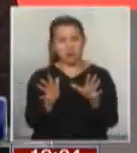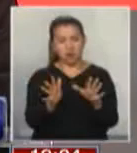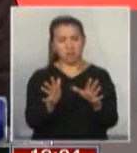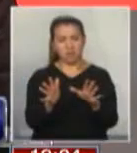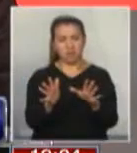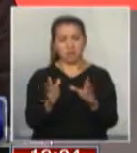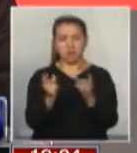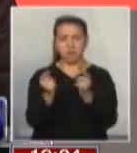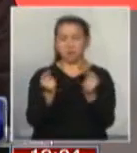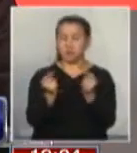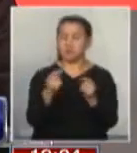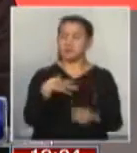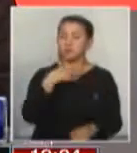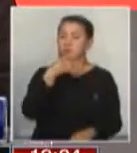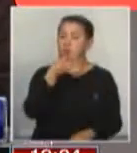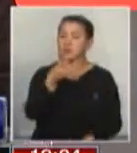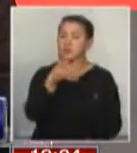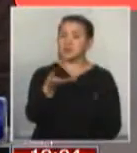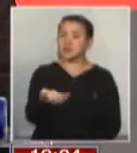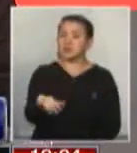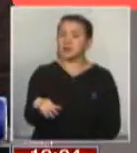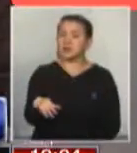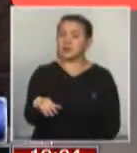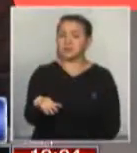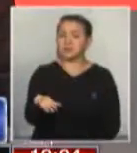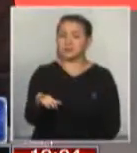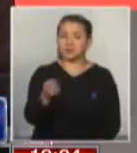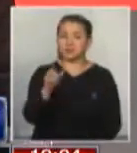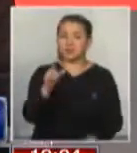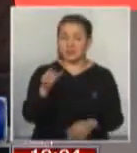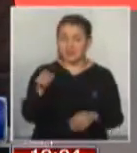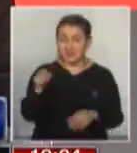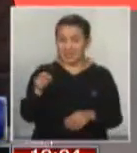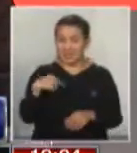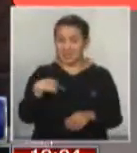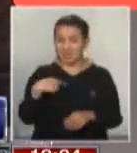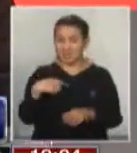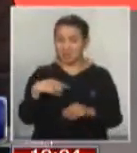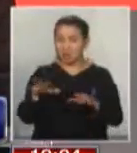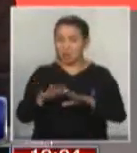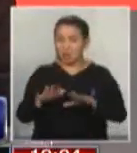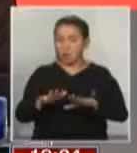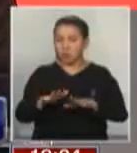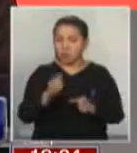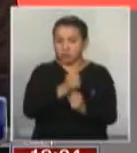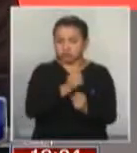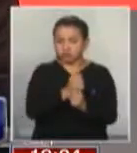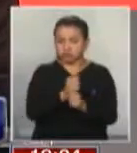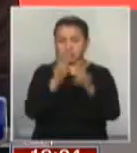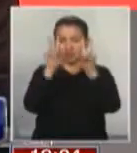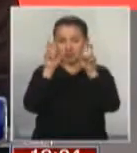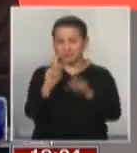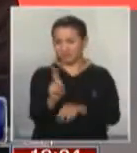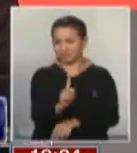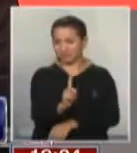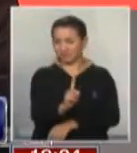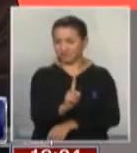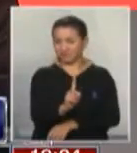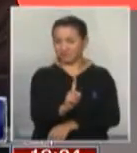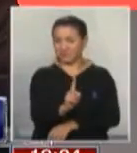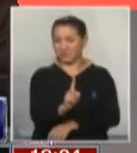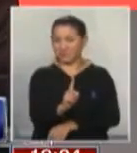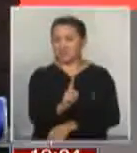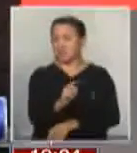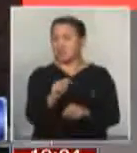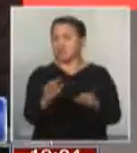poco yo diría que la ocupación no es un tema no es un no